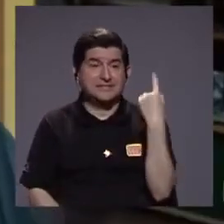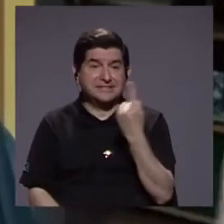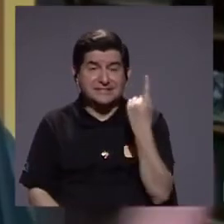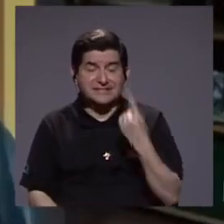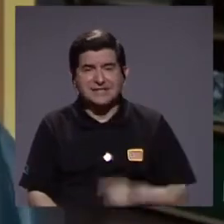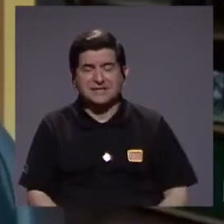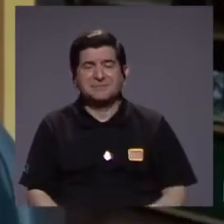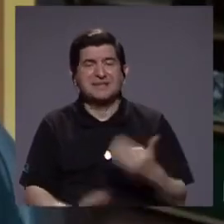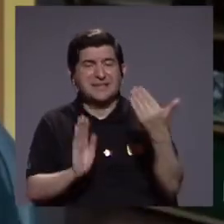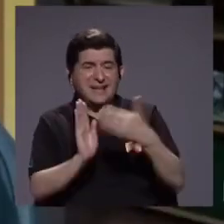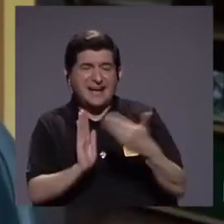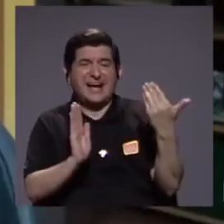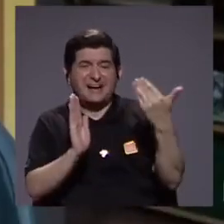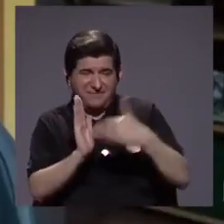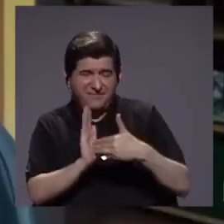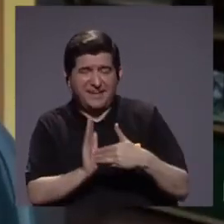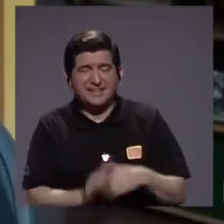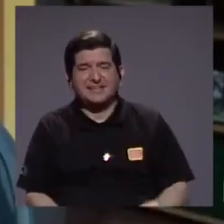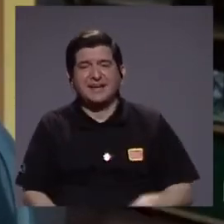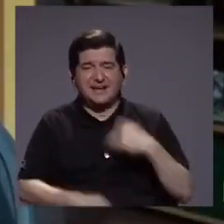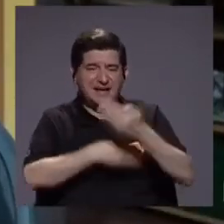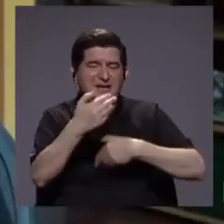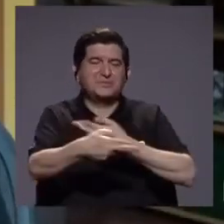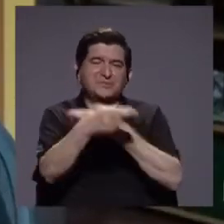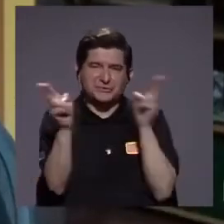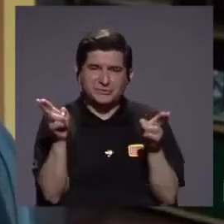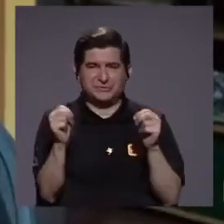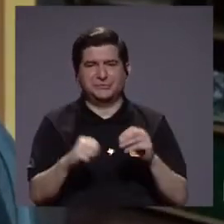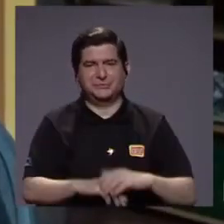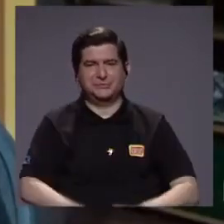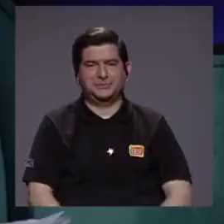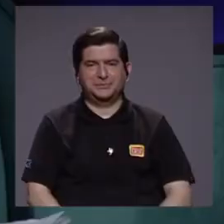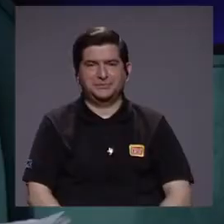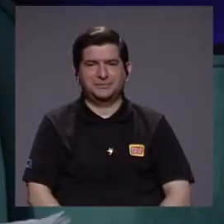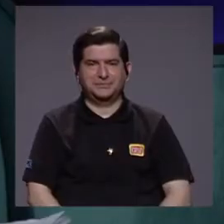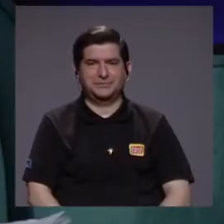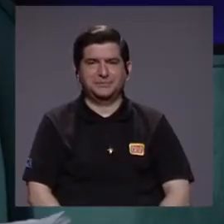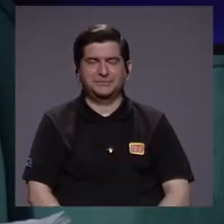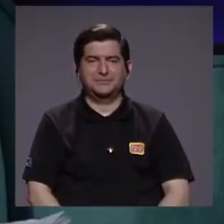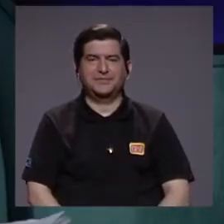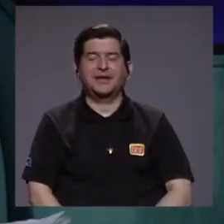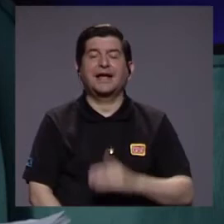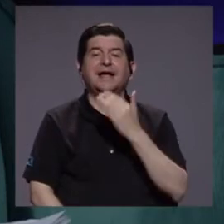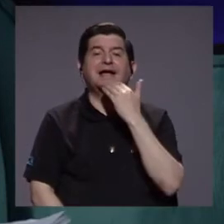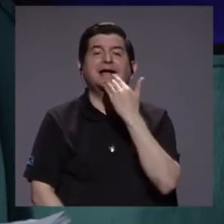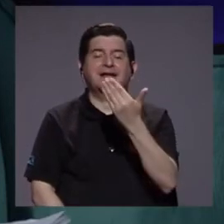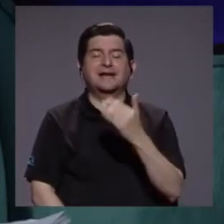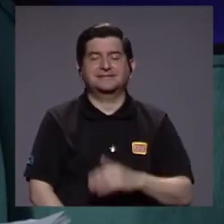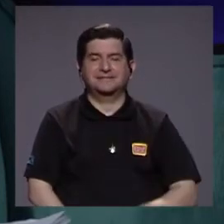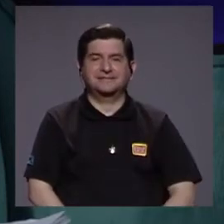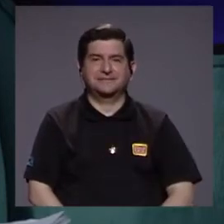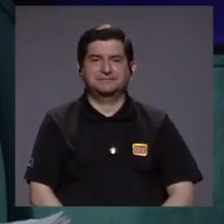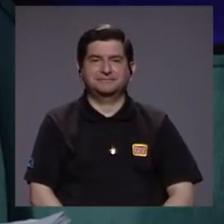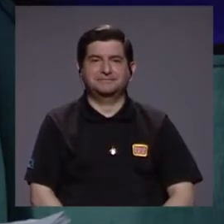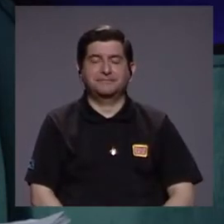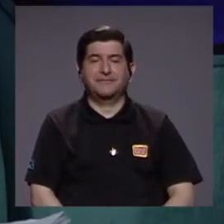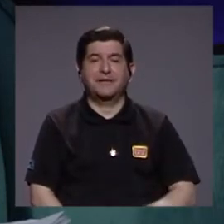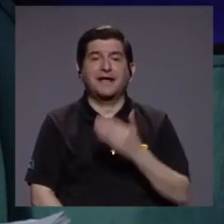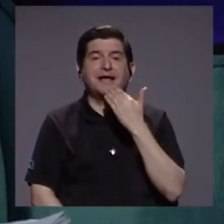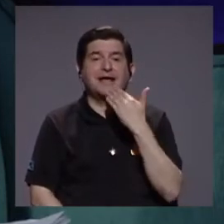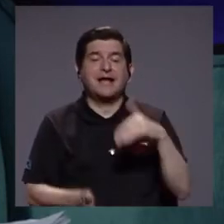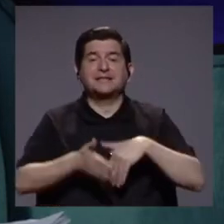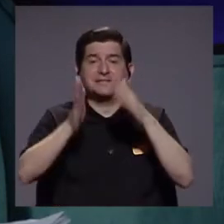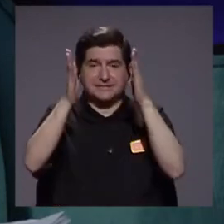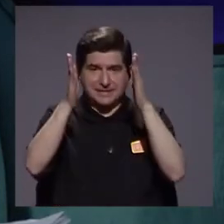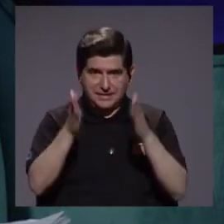han ido en detrimento de la regionalización. Muchas gracias, don Gustavo. Agradecemos a las y